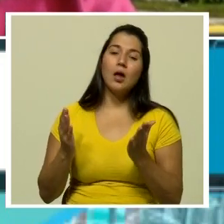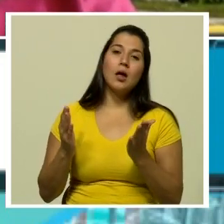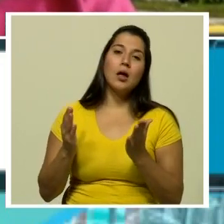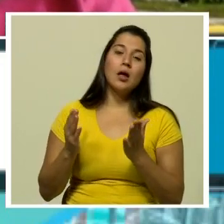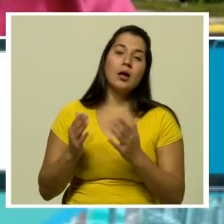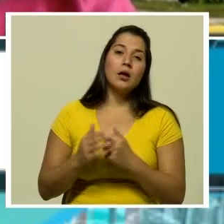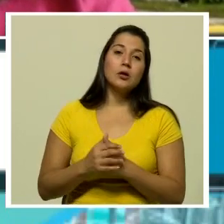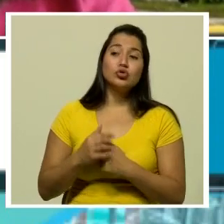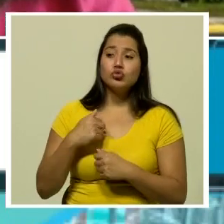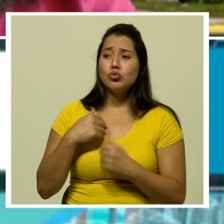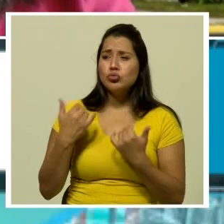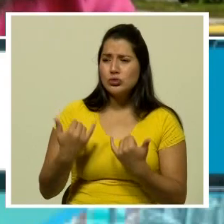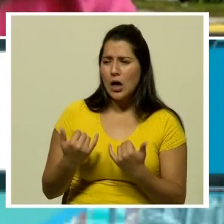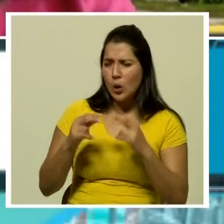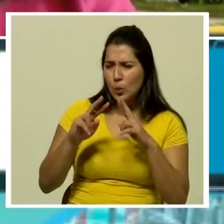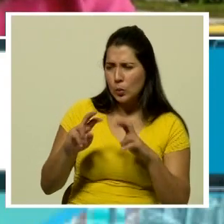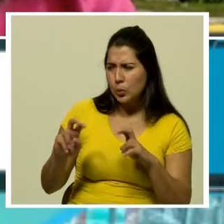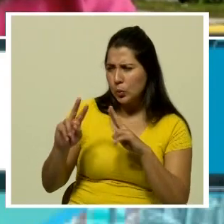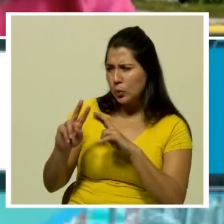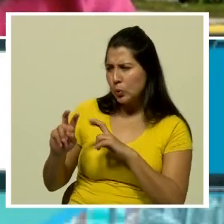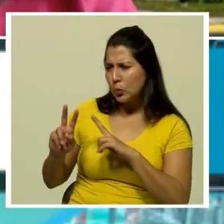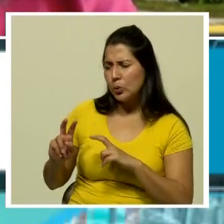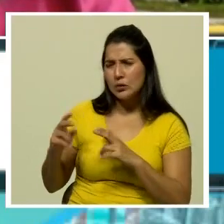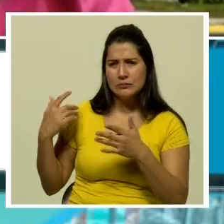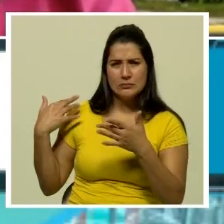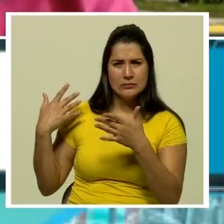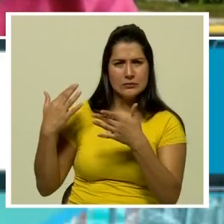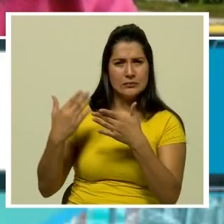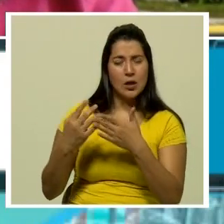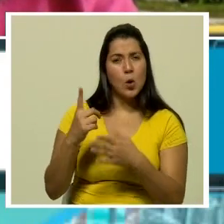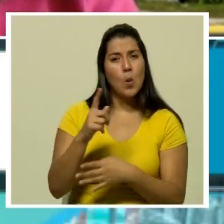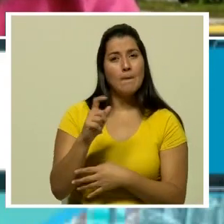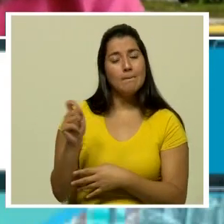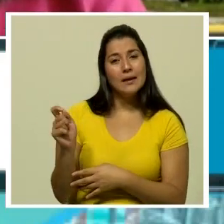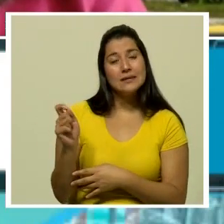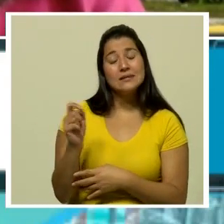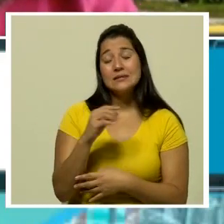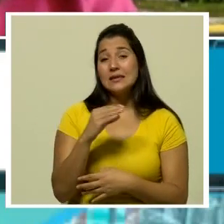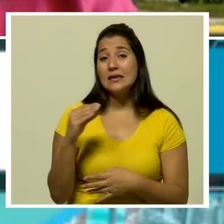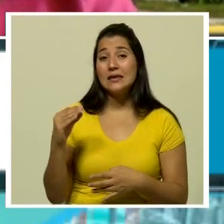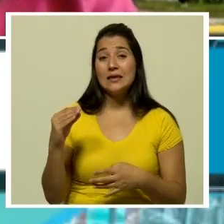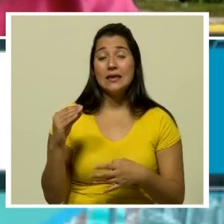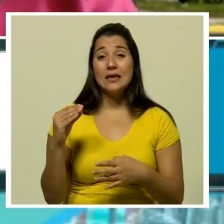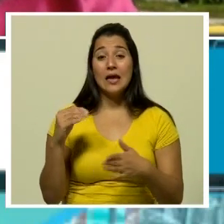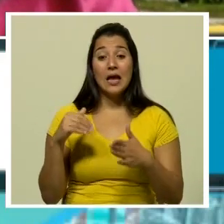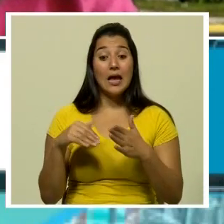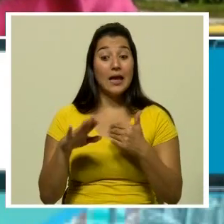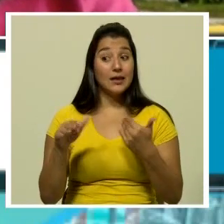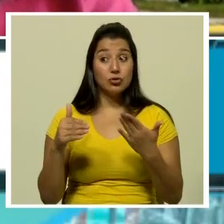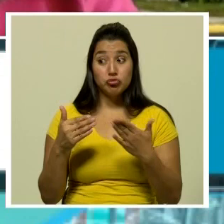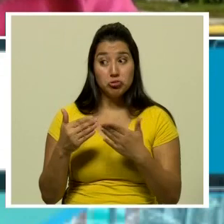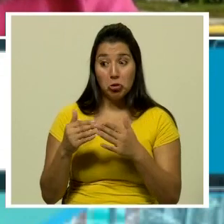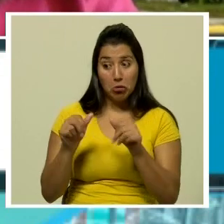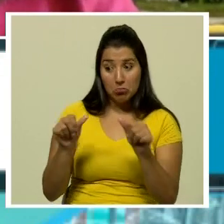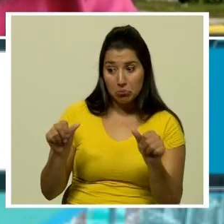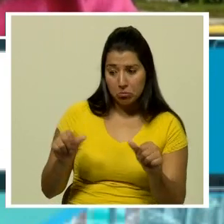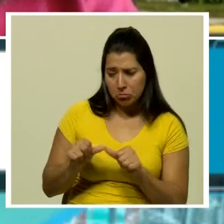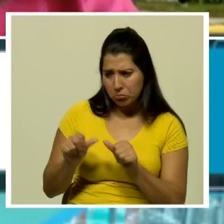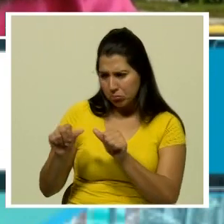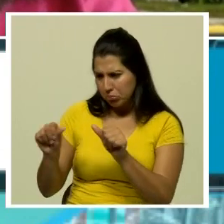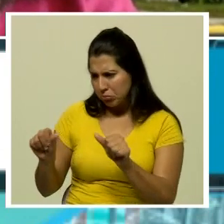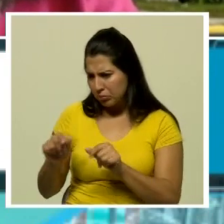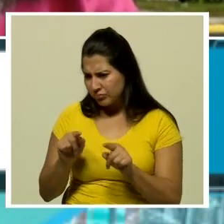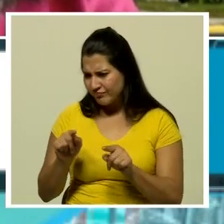estado revisando mucho durante el último mes y en todos los escenarios hay